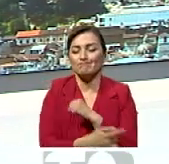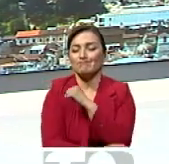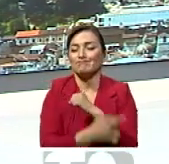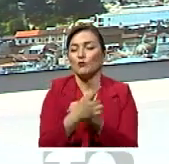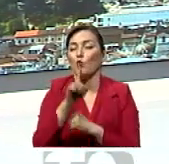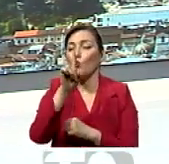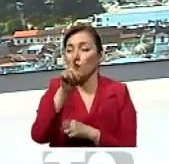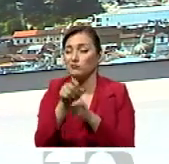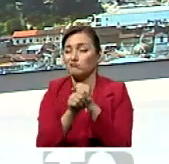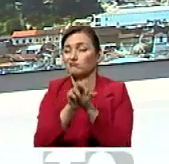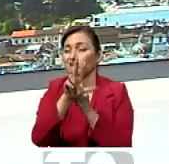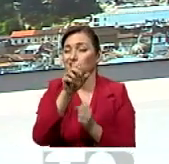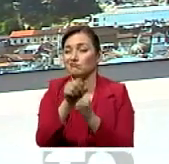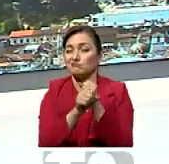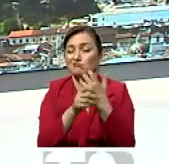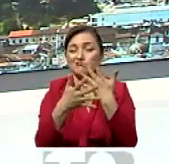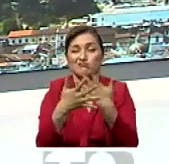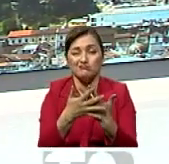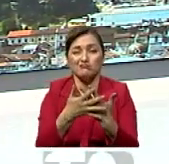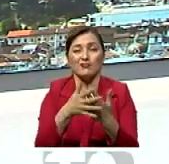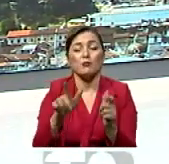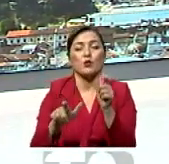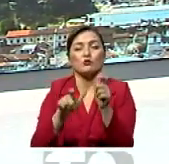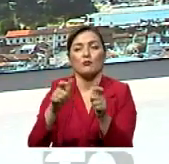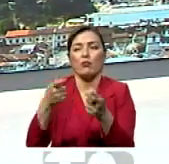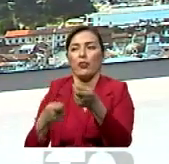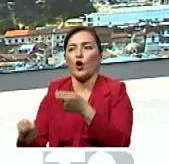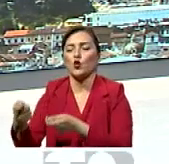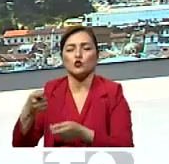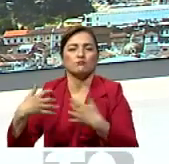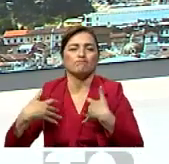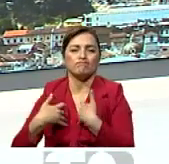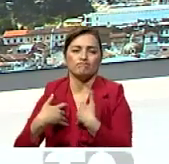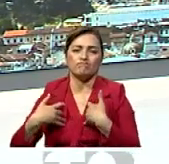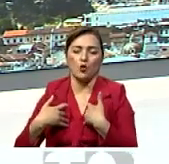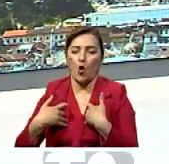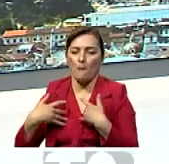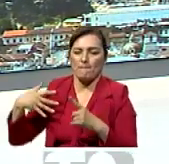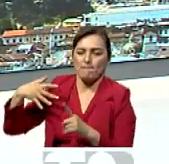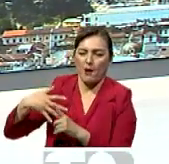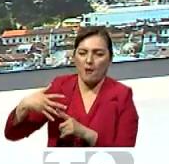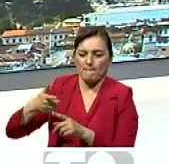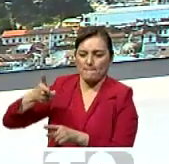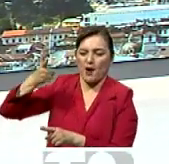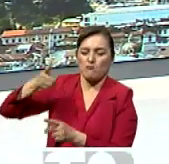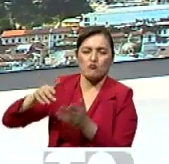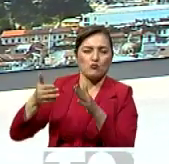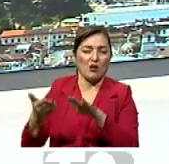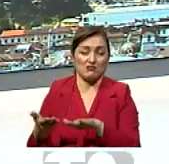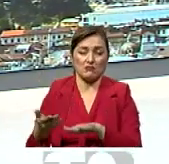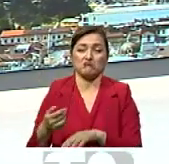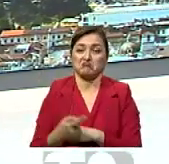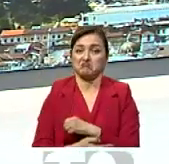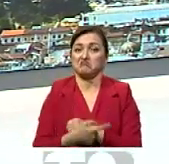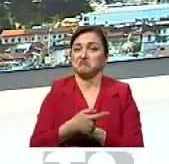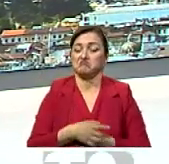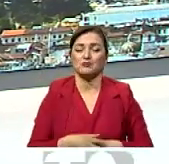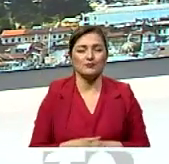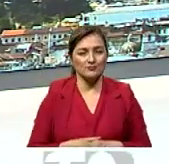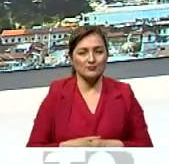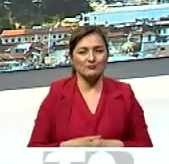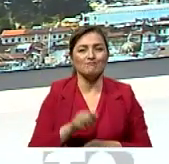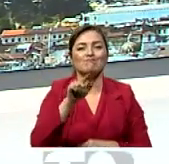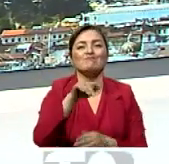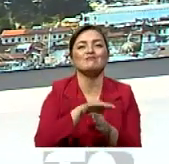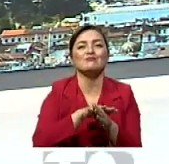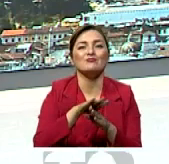de 1 a 3 años de cárcel a las personas que trafiquen y que también le causen la muerte a los animales silvestres. Quiero también